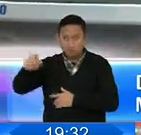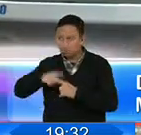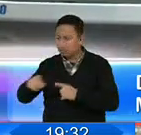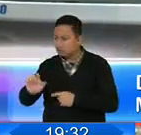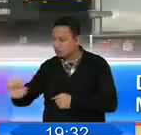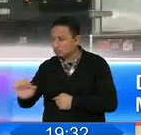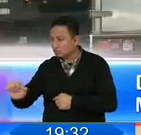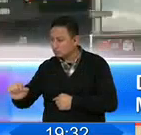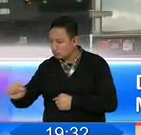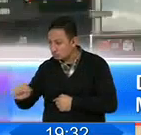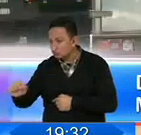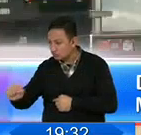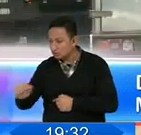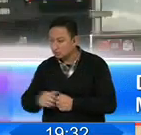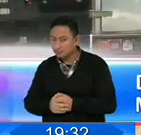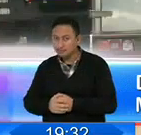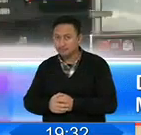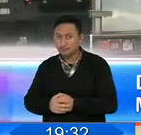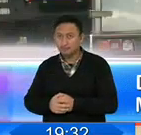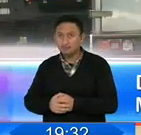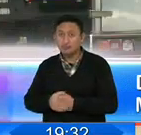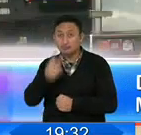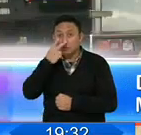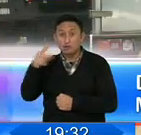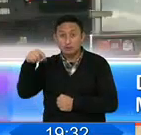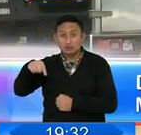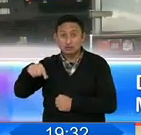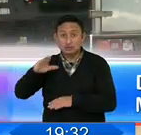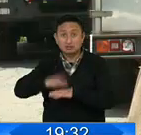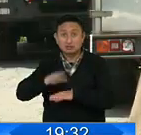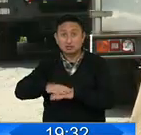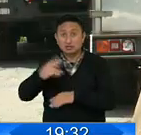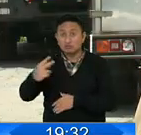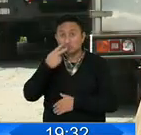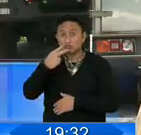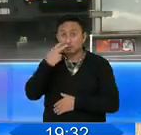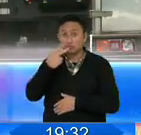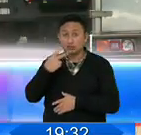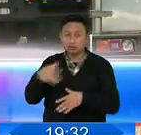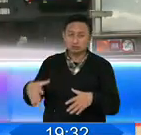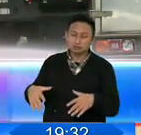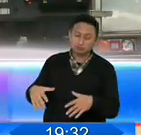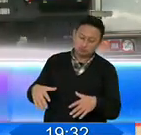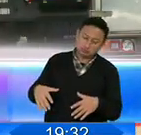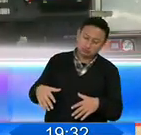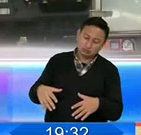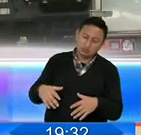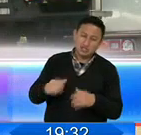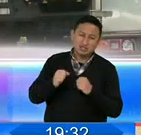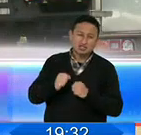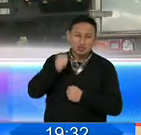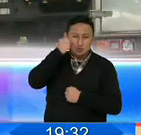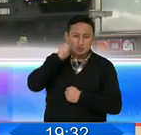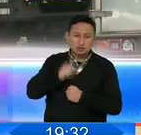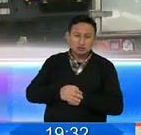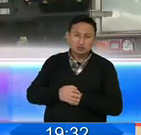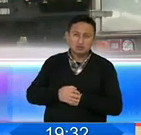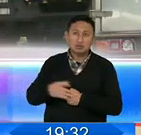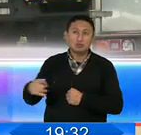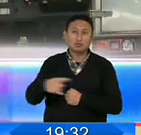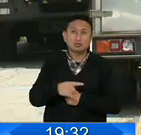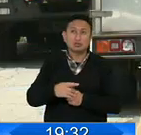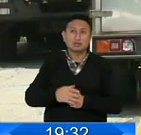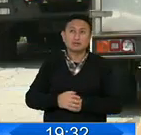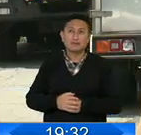movían. La sintomatología más evidente con la intoxicación de monóxido de carbono es sueño, por eso es que se le denomina la